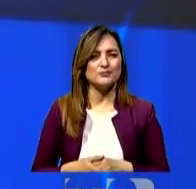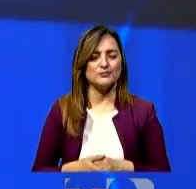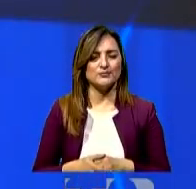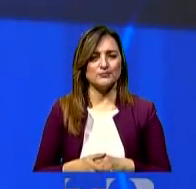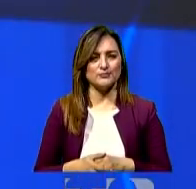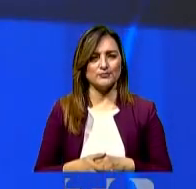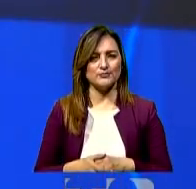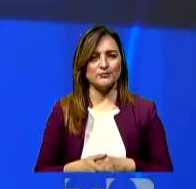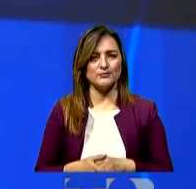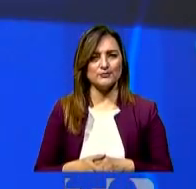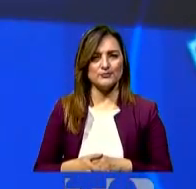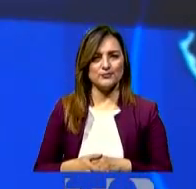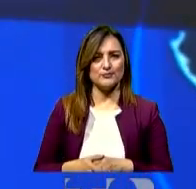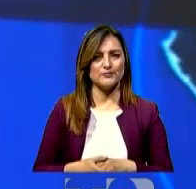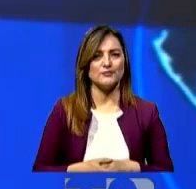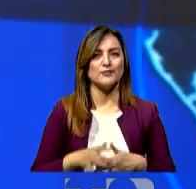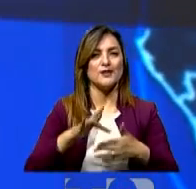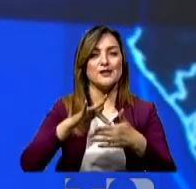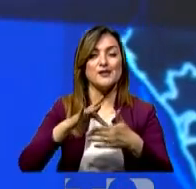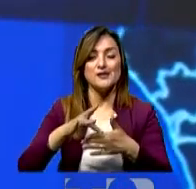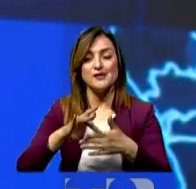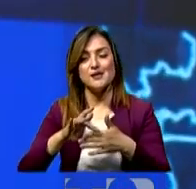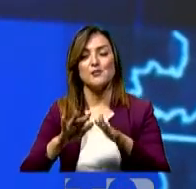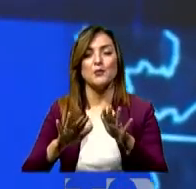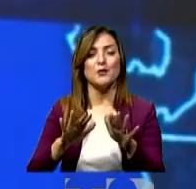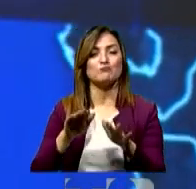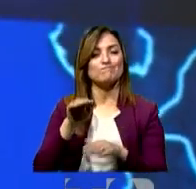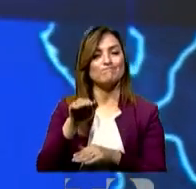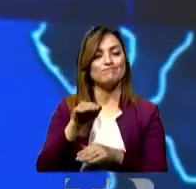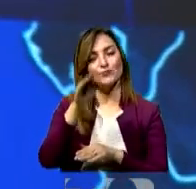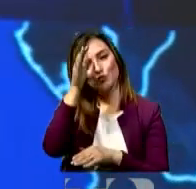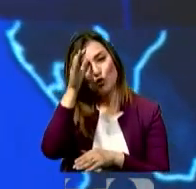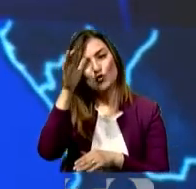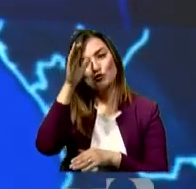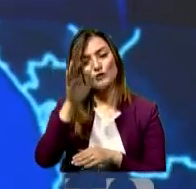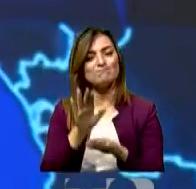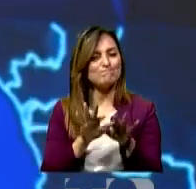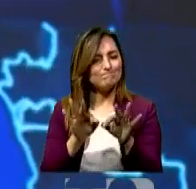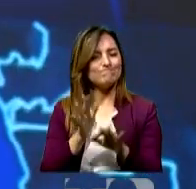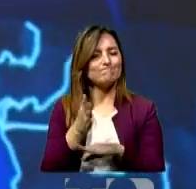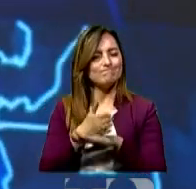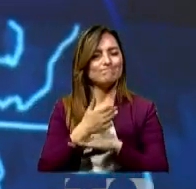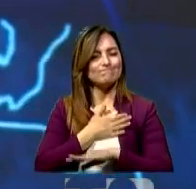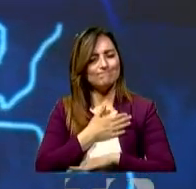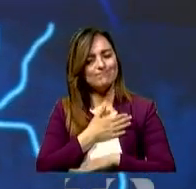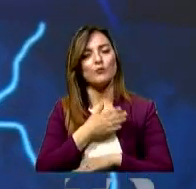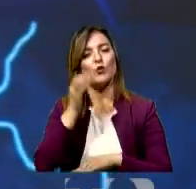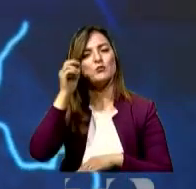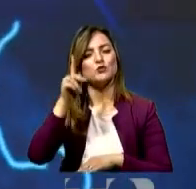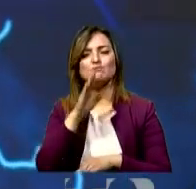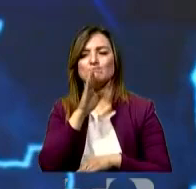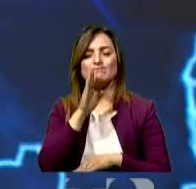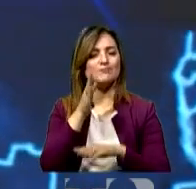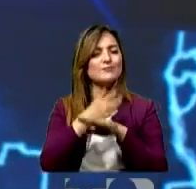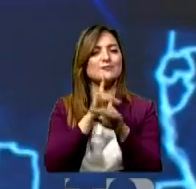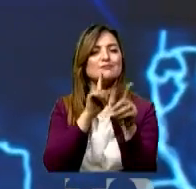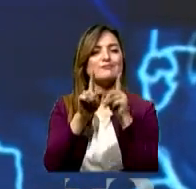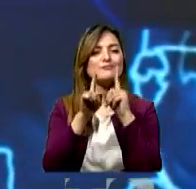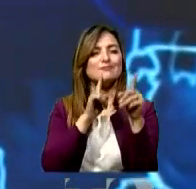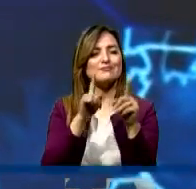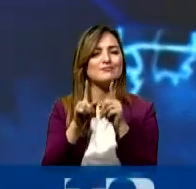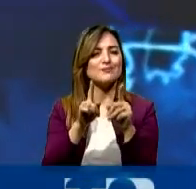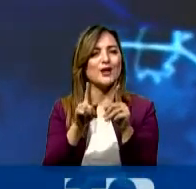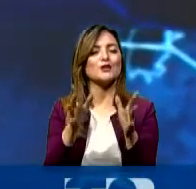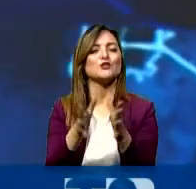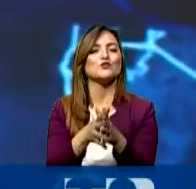a riesgo de parecer necio e ingenuo yo voy a insistir un concepto que sobre el cual he reiterado el diálogo tiene que ser el